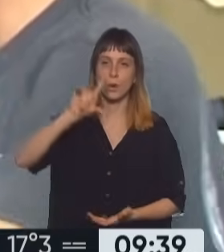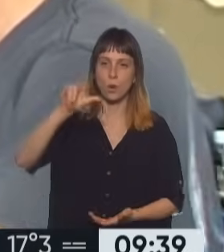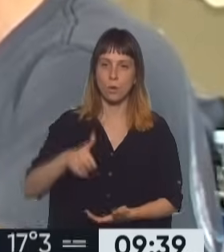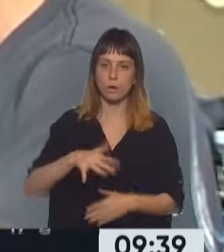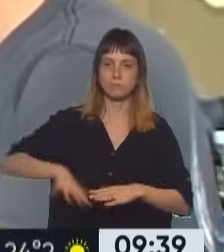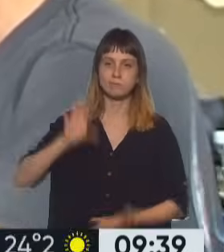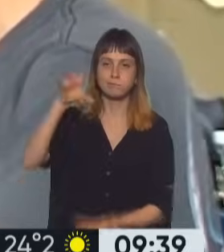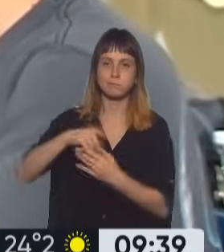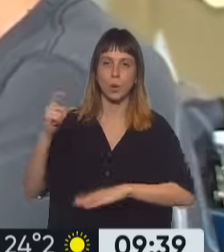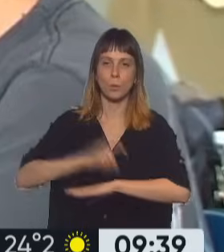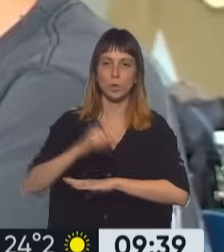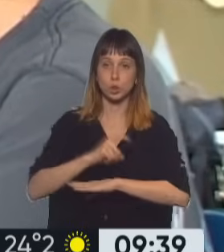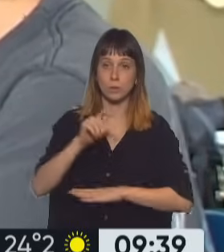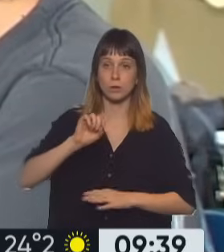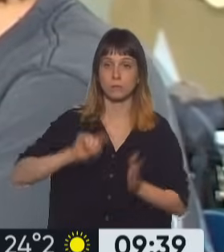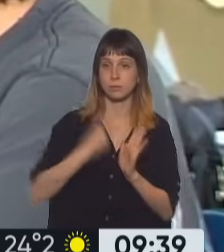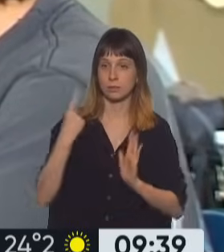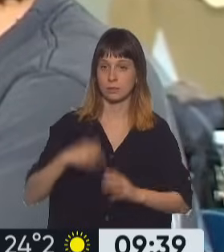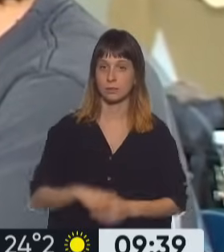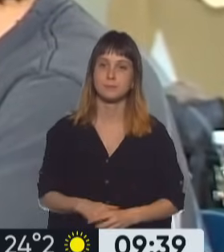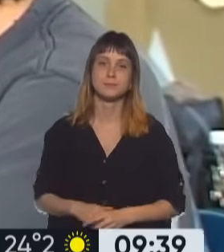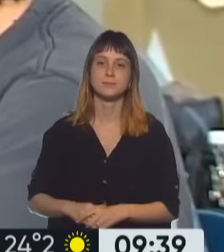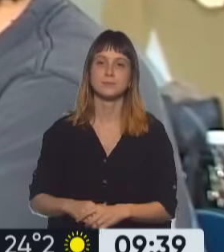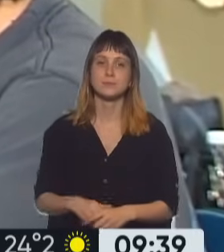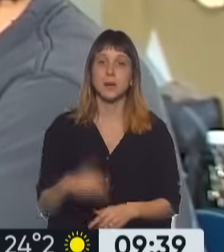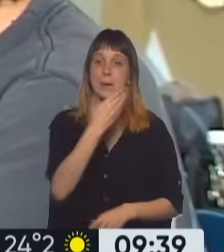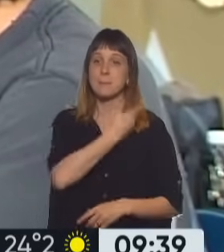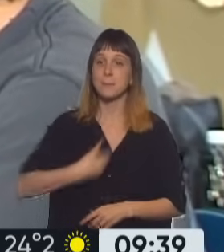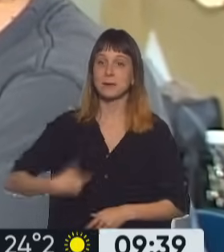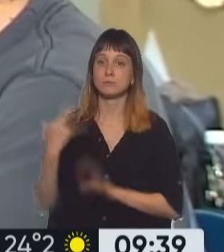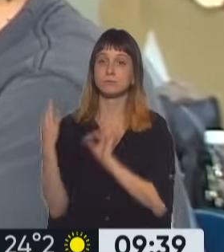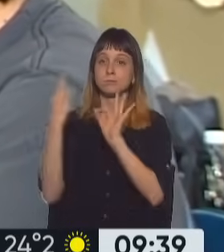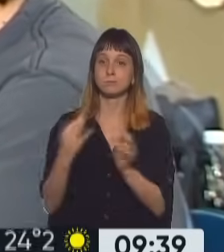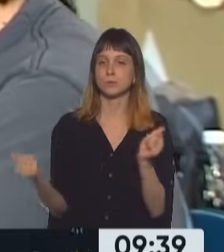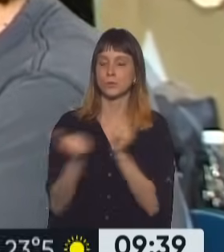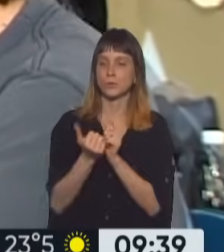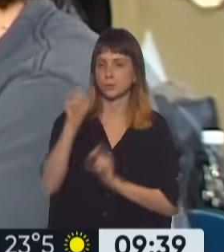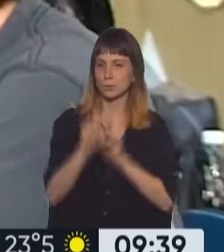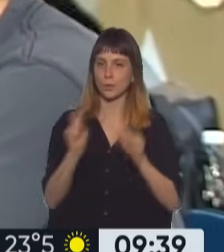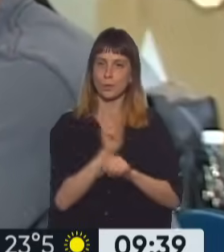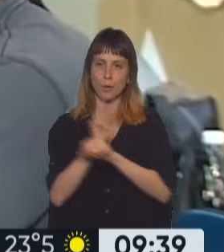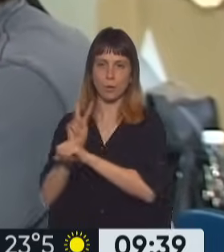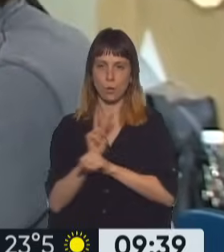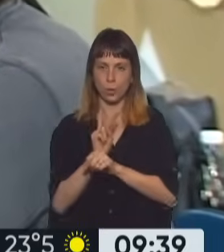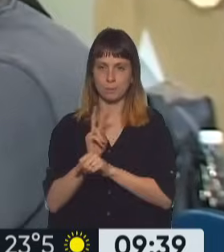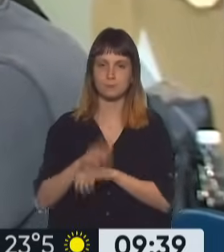Madero de la ciudad de Buenos Aires. El presidente, que ha llegado acompañado por su custodia, tal como veíamos en las